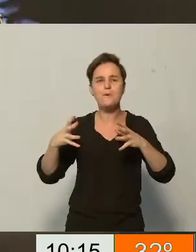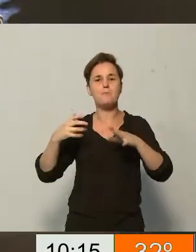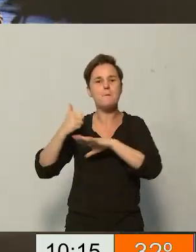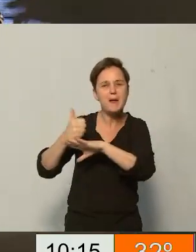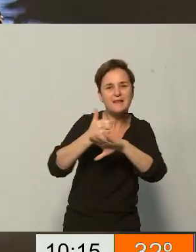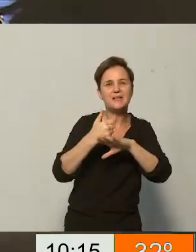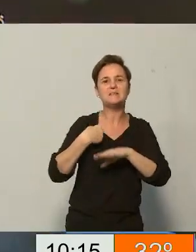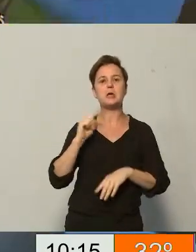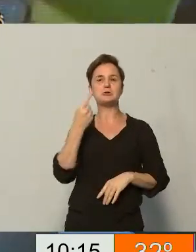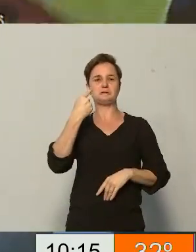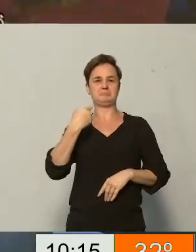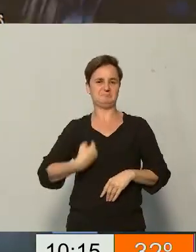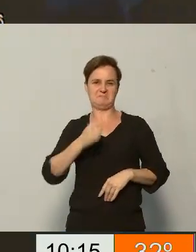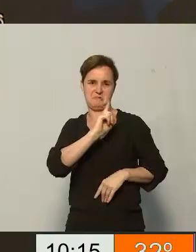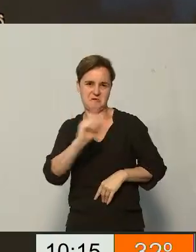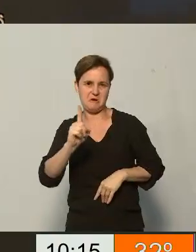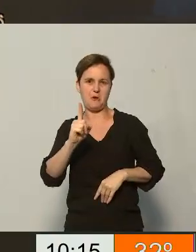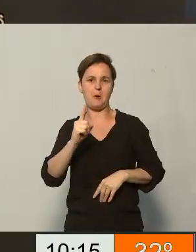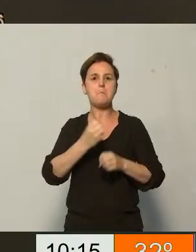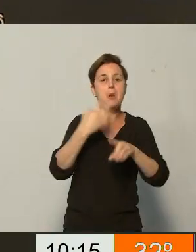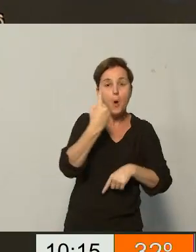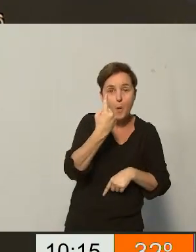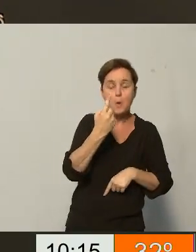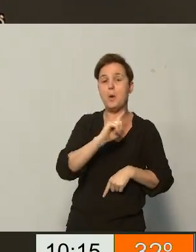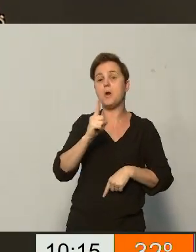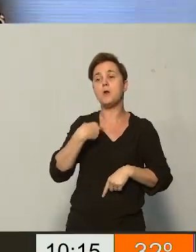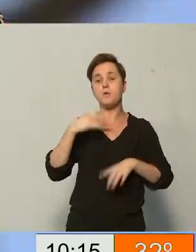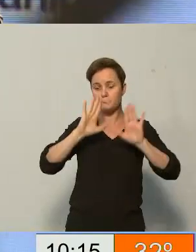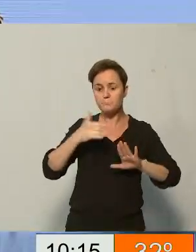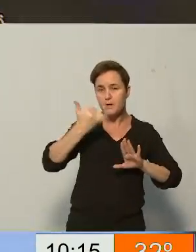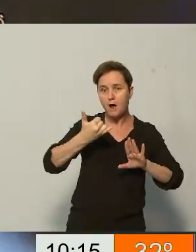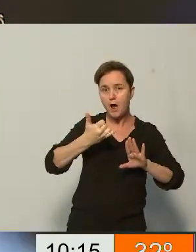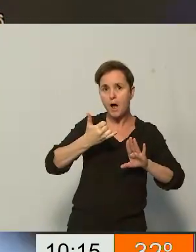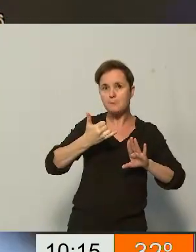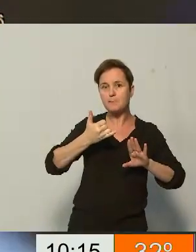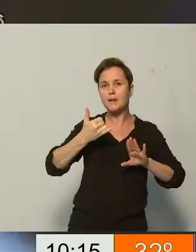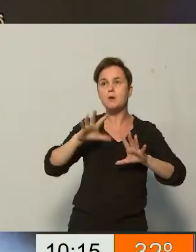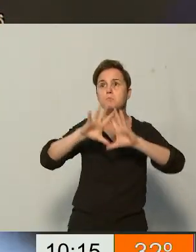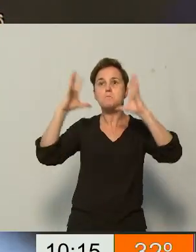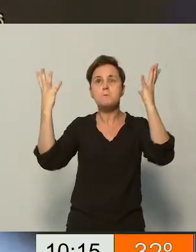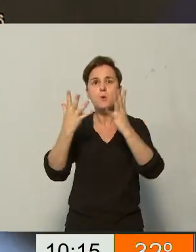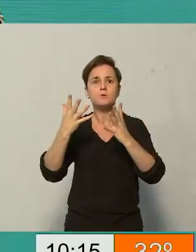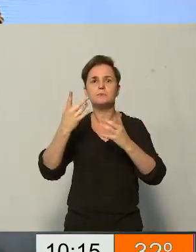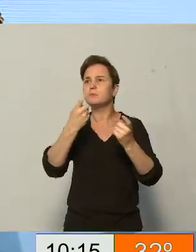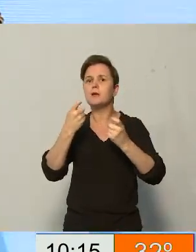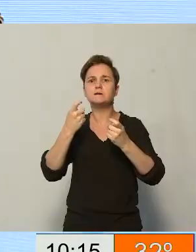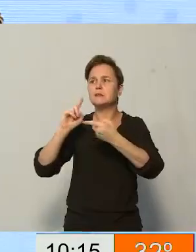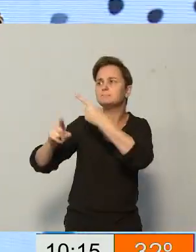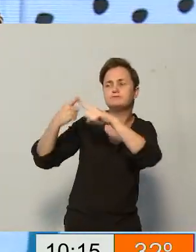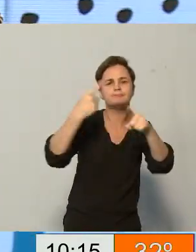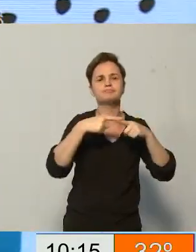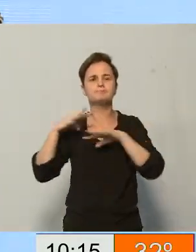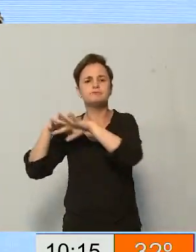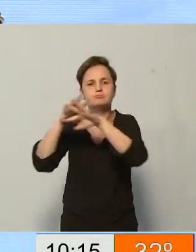que no depende de una sola profesión, que una profesión te da una formación, pero que después el mundo necesita de muchas interrelaciones y